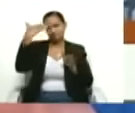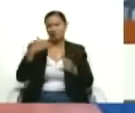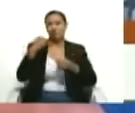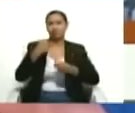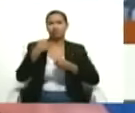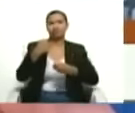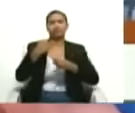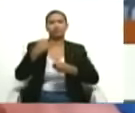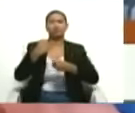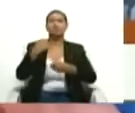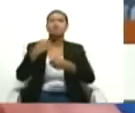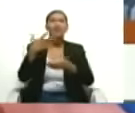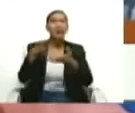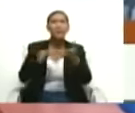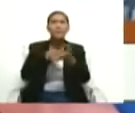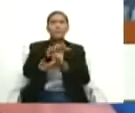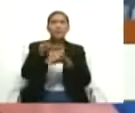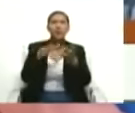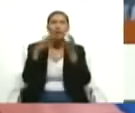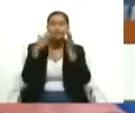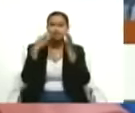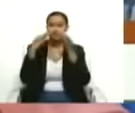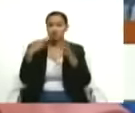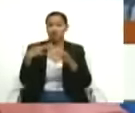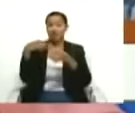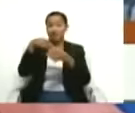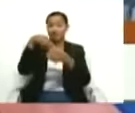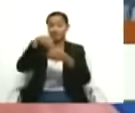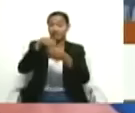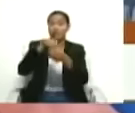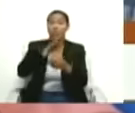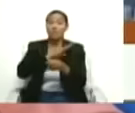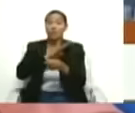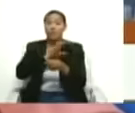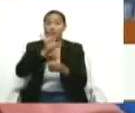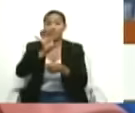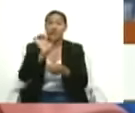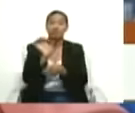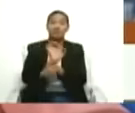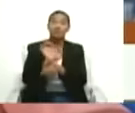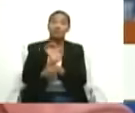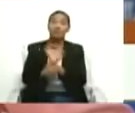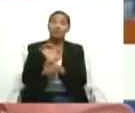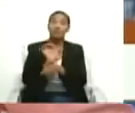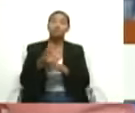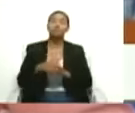problema de seguridad interna, donde